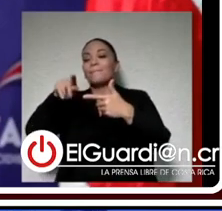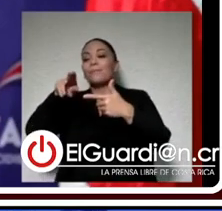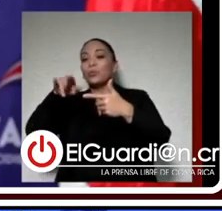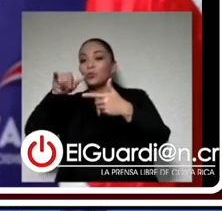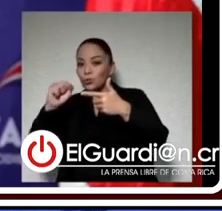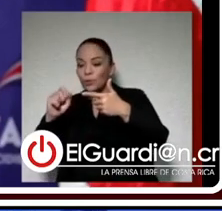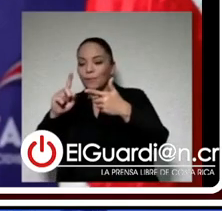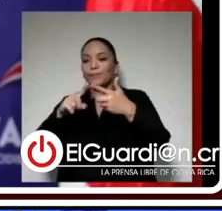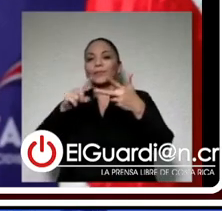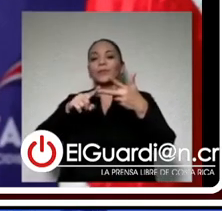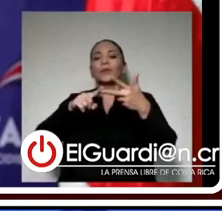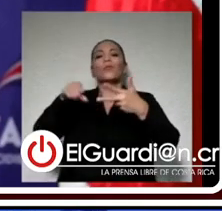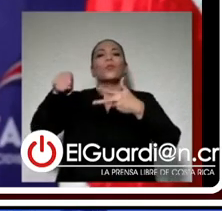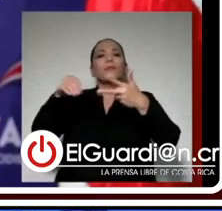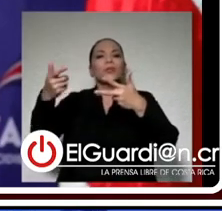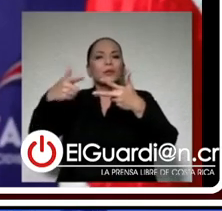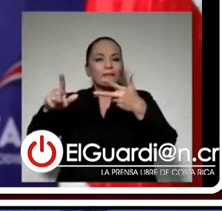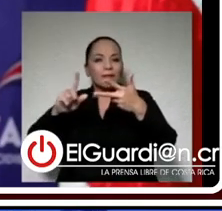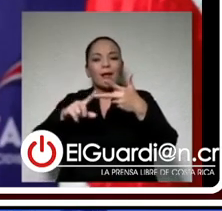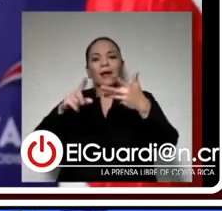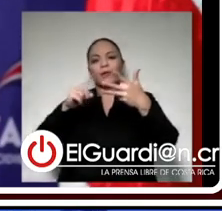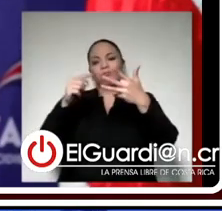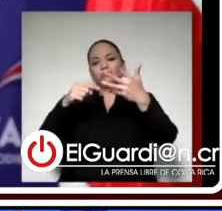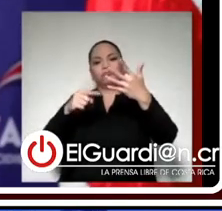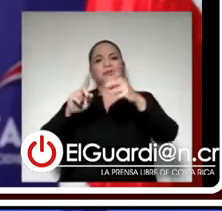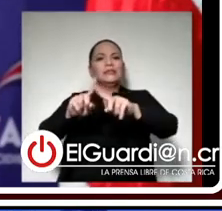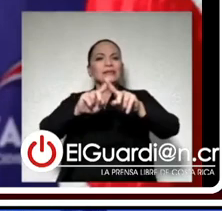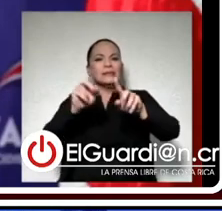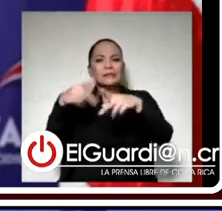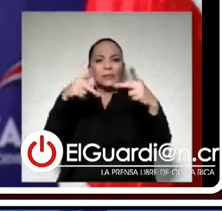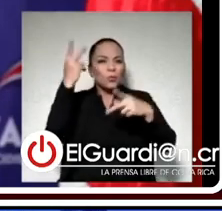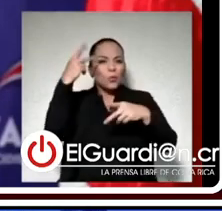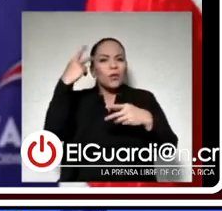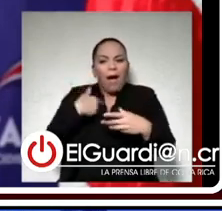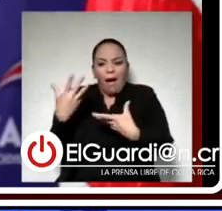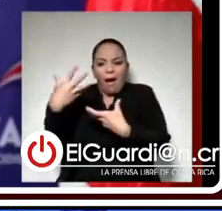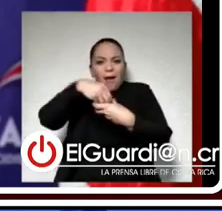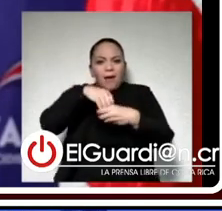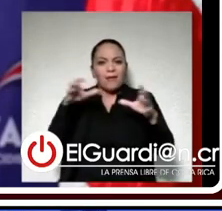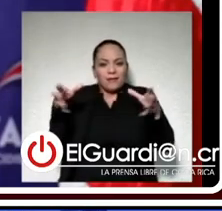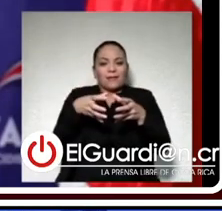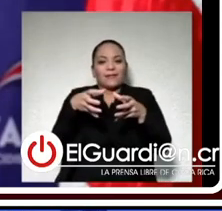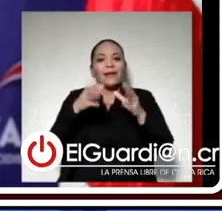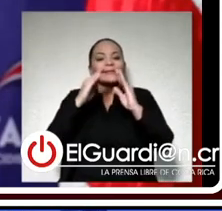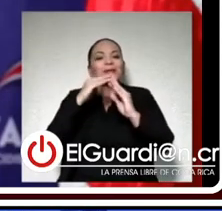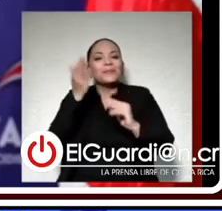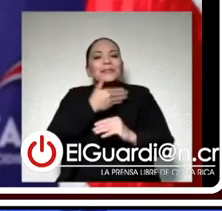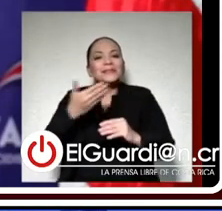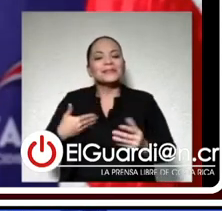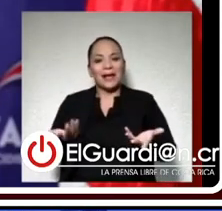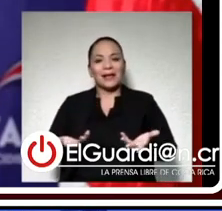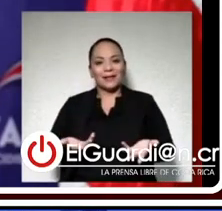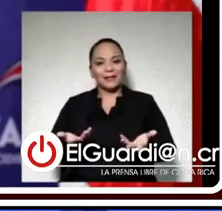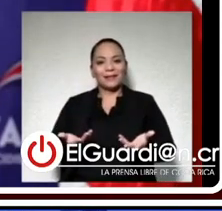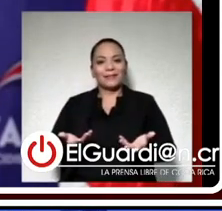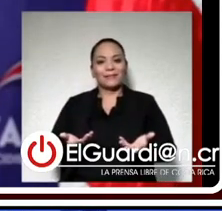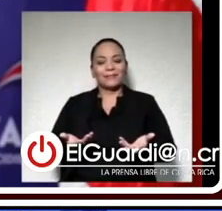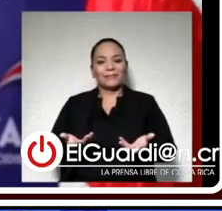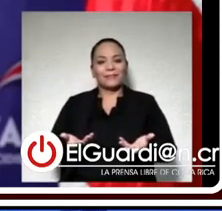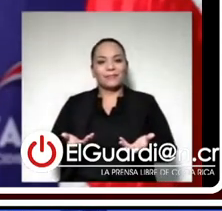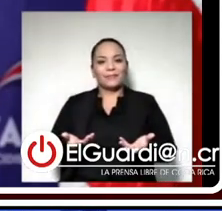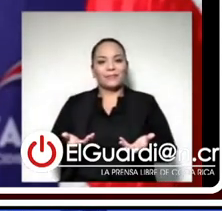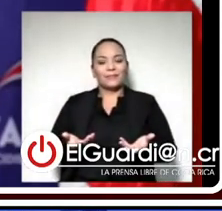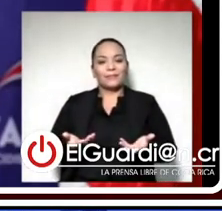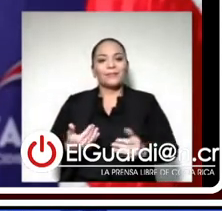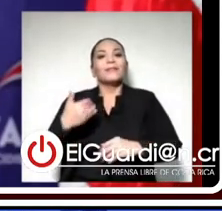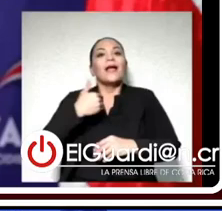del Movimiento Libertario, de todos los partidos políticos? En la Casa Presidencial trabaja gente que es